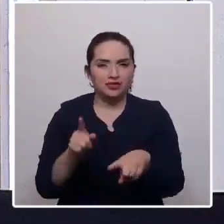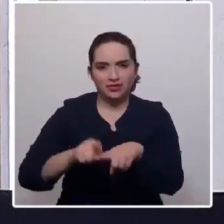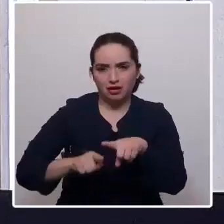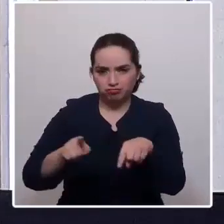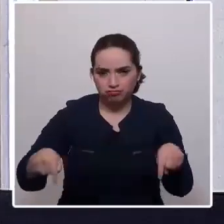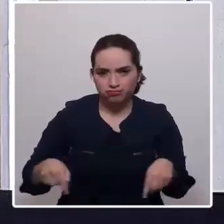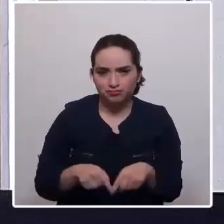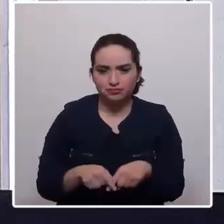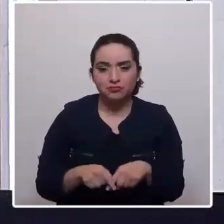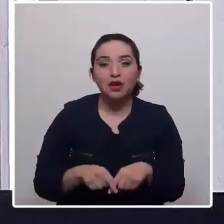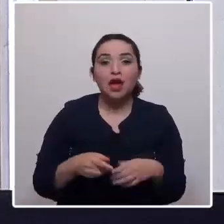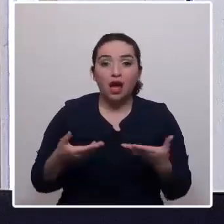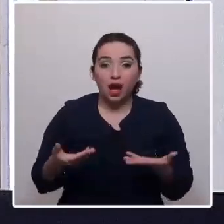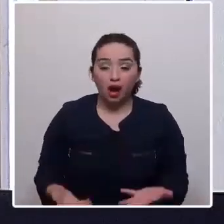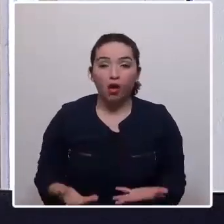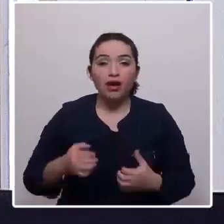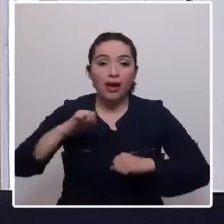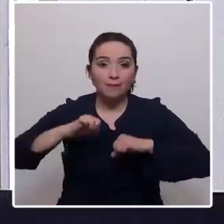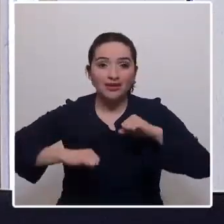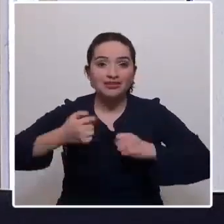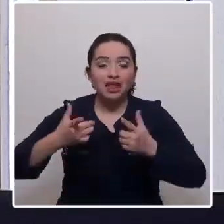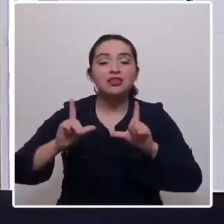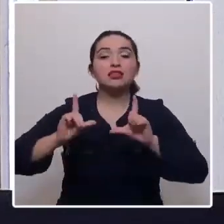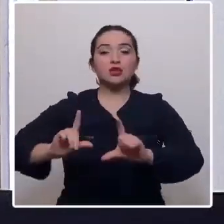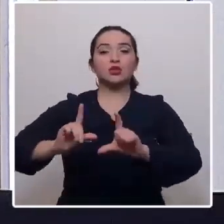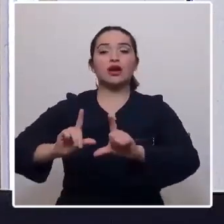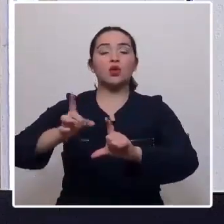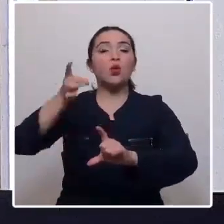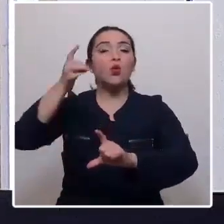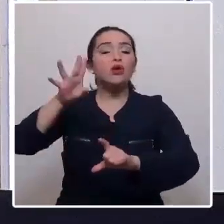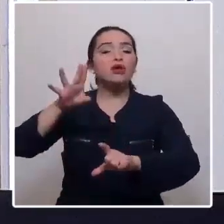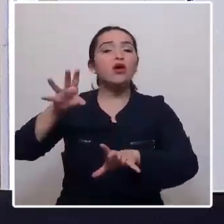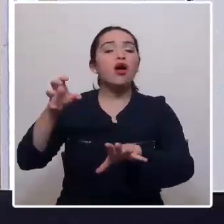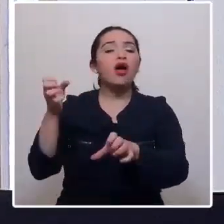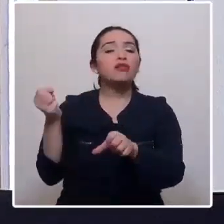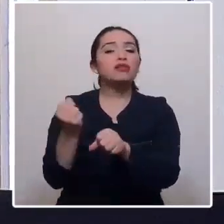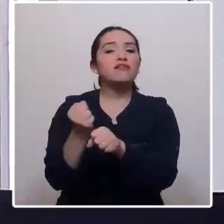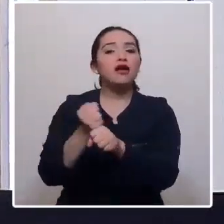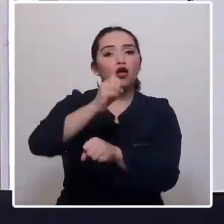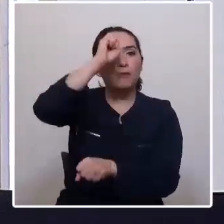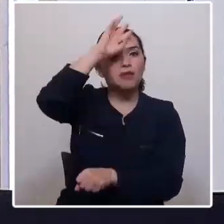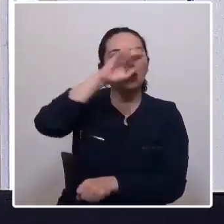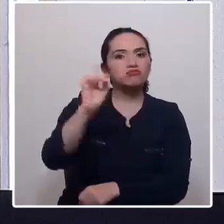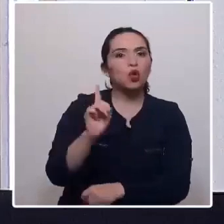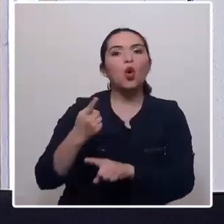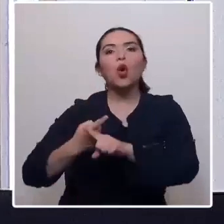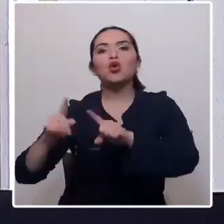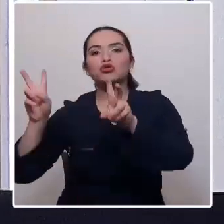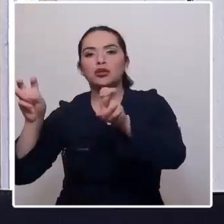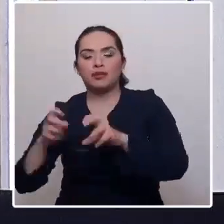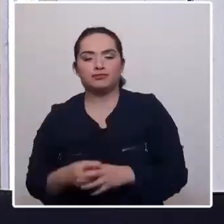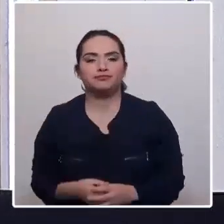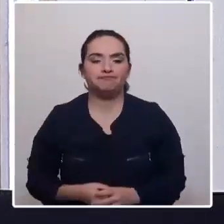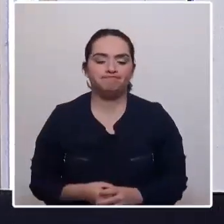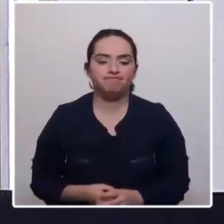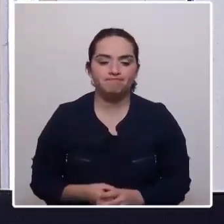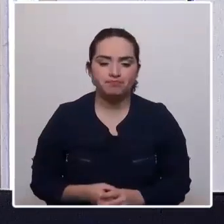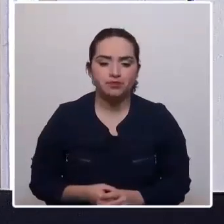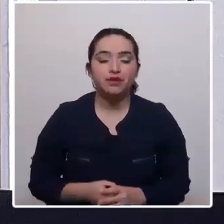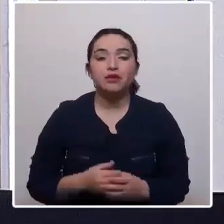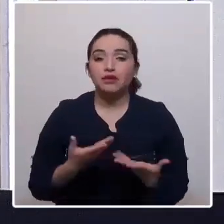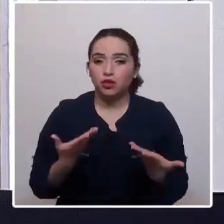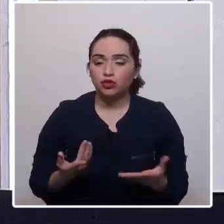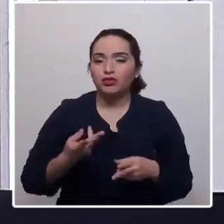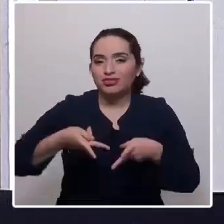porcentaje de concesiones en manos de titulares cuyo giro o actividad no es la minería. Otro aspecto a considerar es el derecho a propiedad